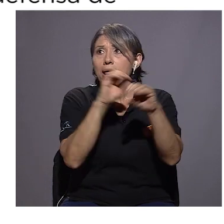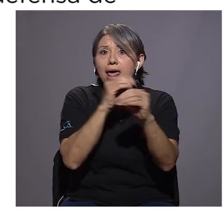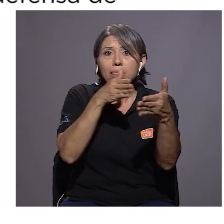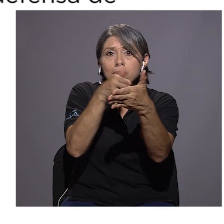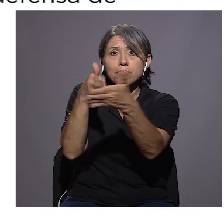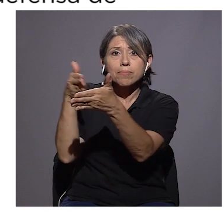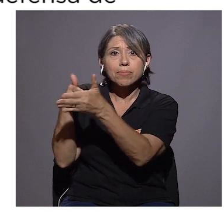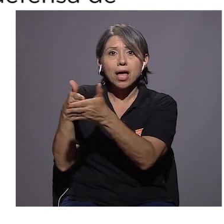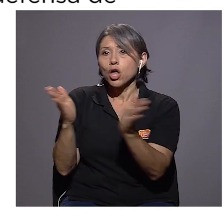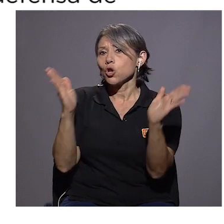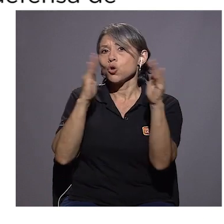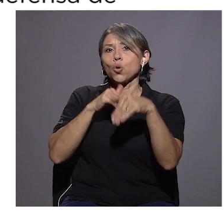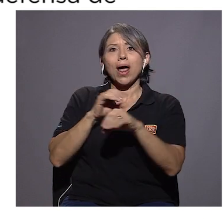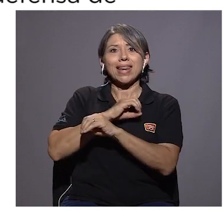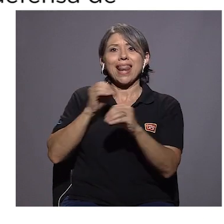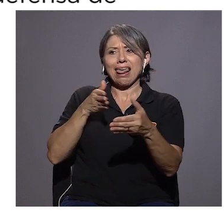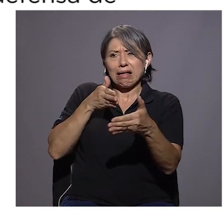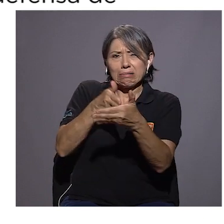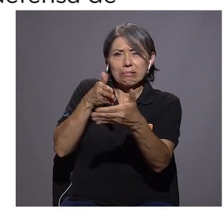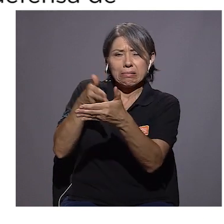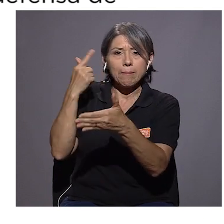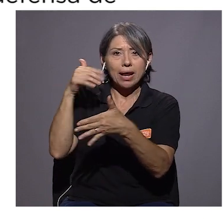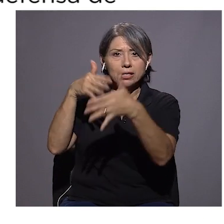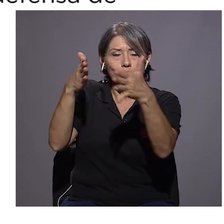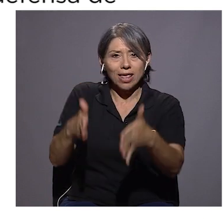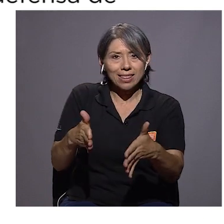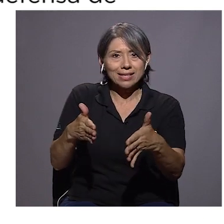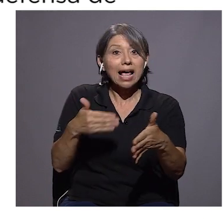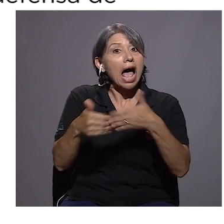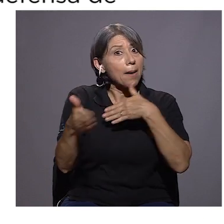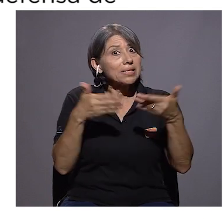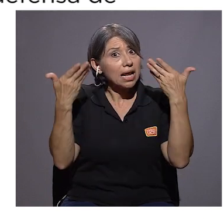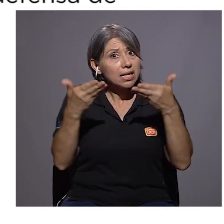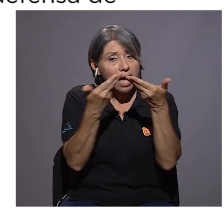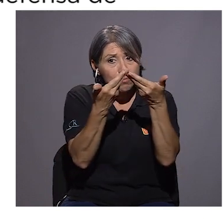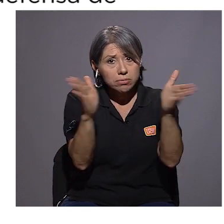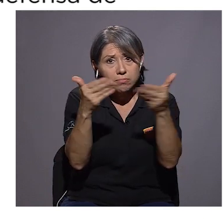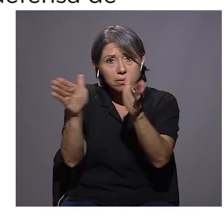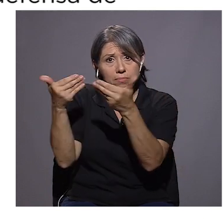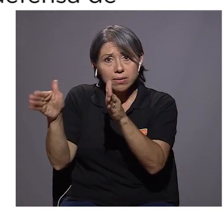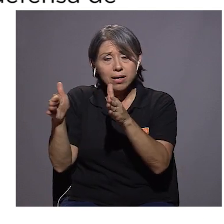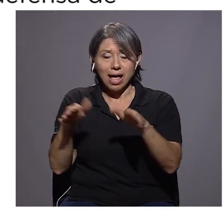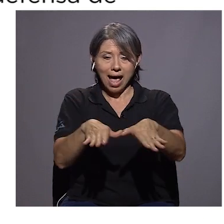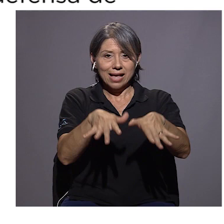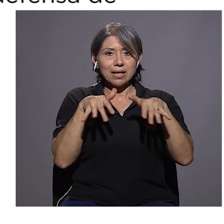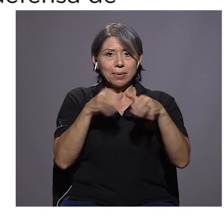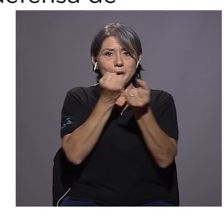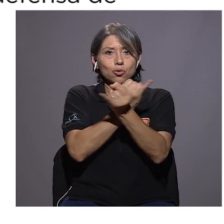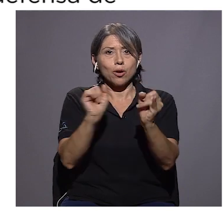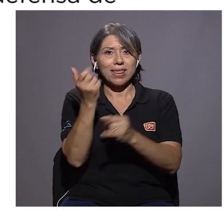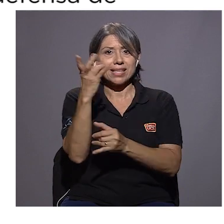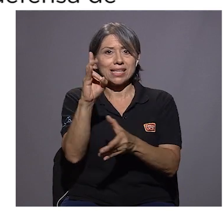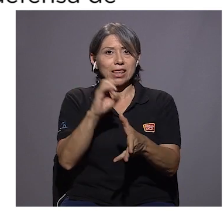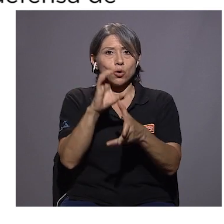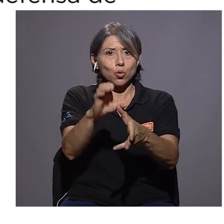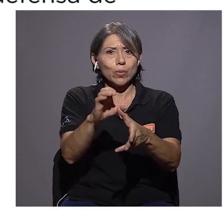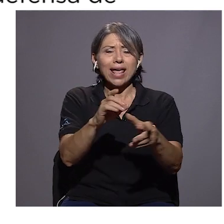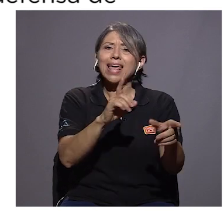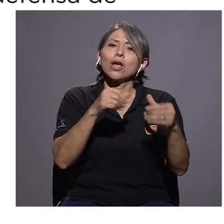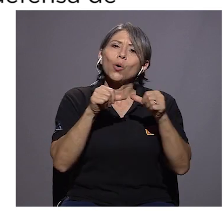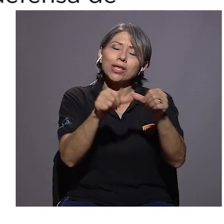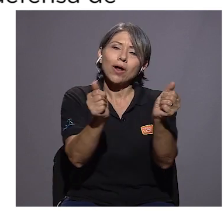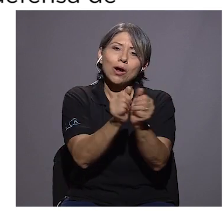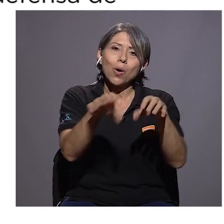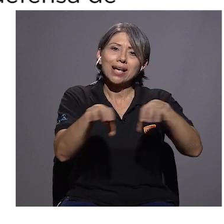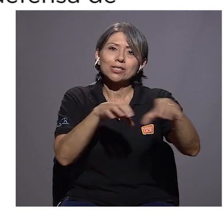se exime de represalias a estudiantes participantes. A pesar del levantamiento de la toma de edificios, la Asamblea Autónoma 17 de octubre mantendrá